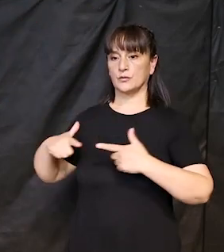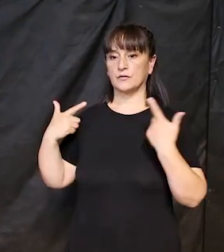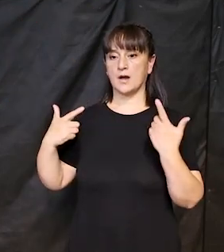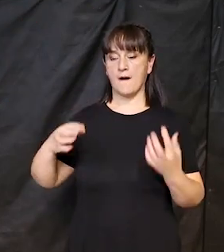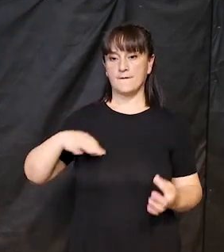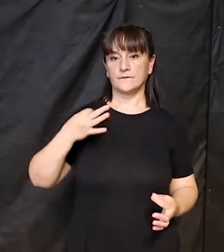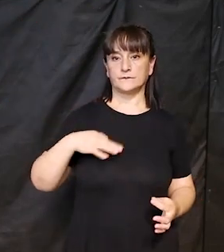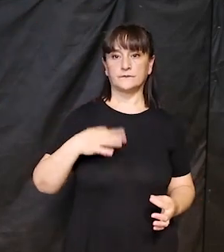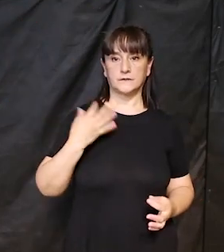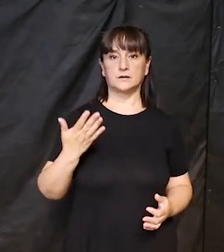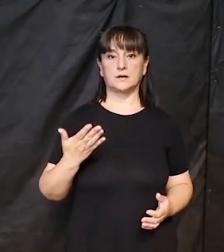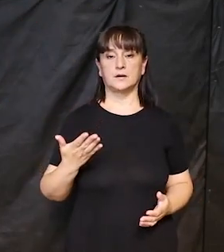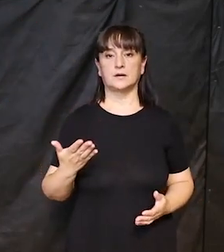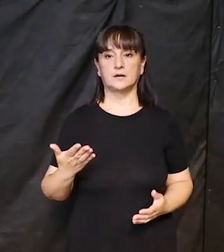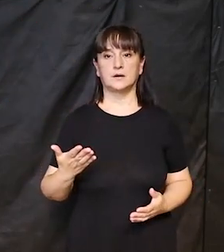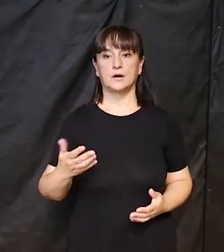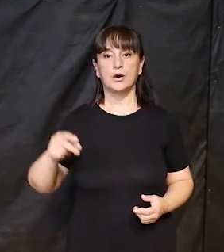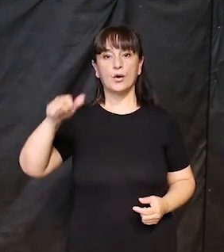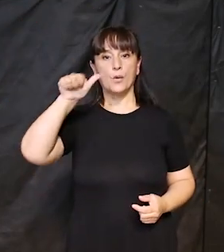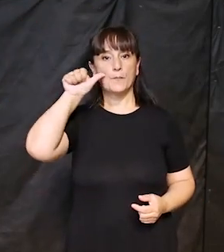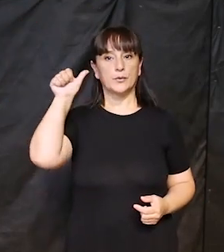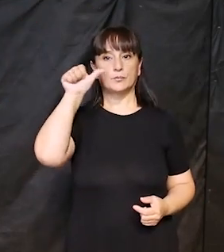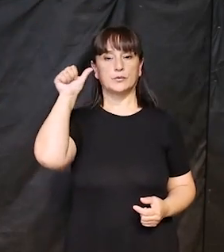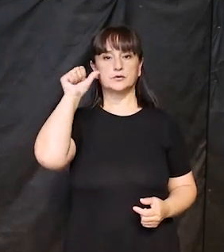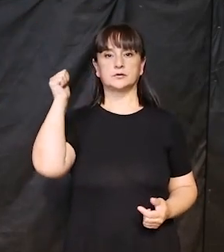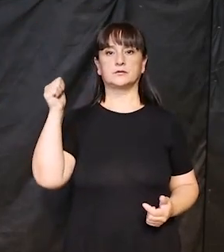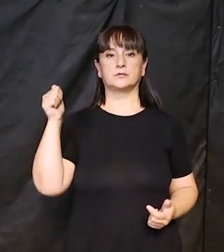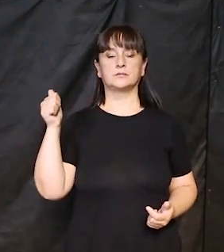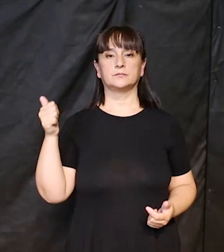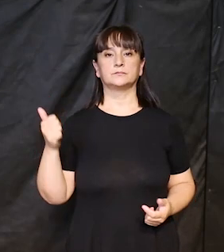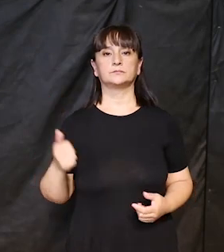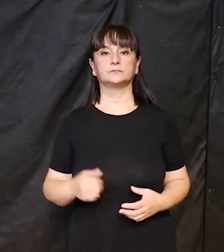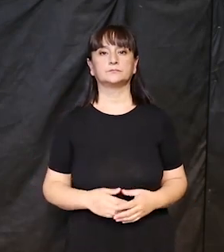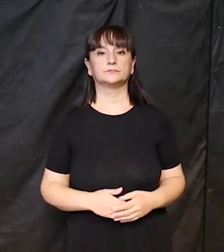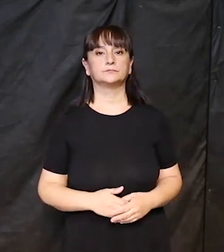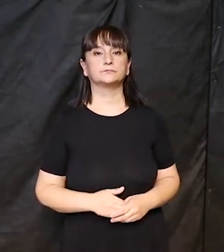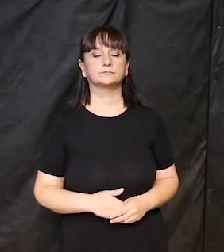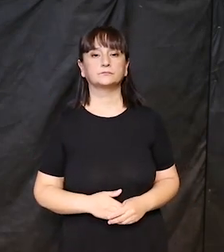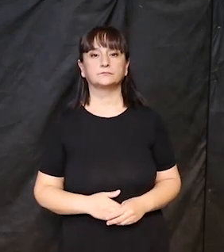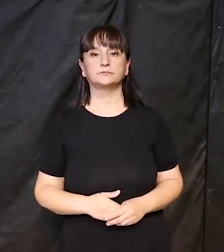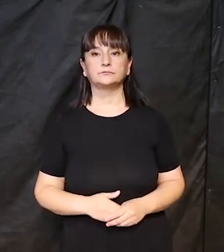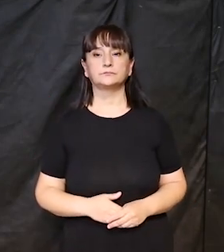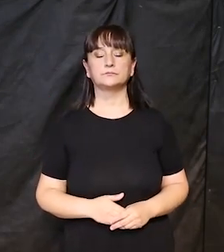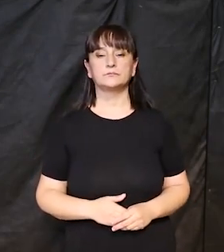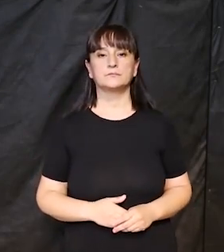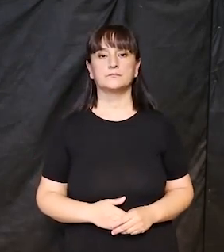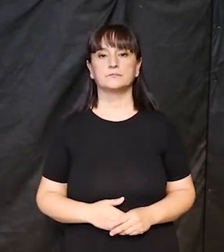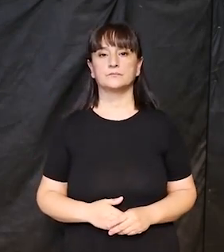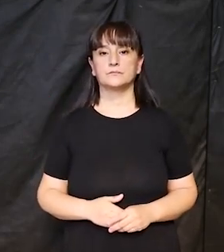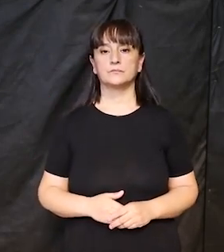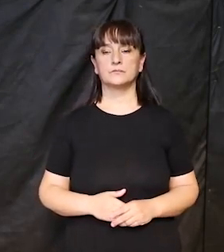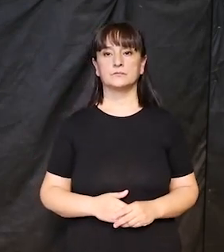algunos más y otros menos tiempo en esta tierra no es simplemente para que la pasemos sino que hay un